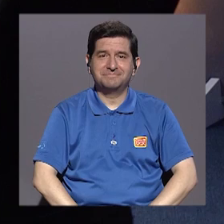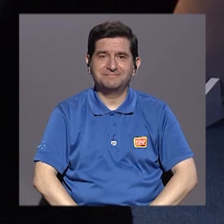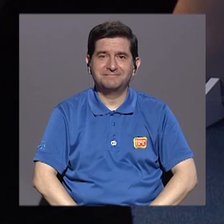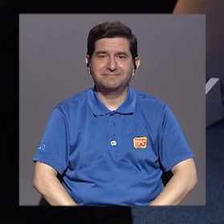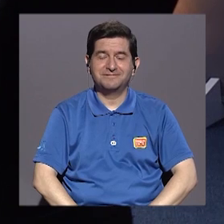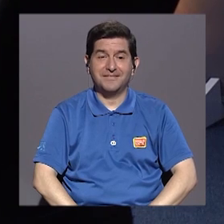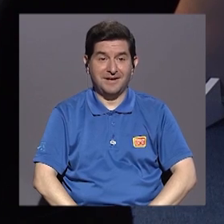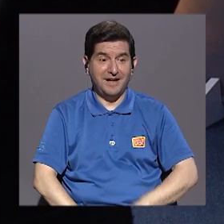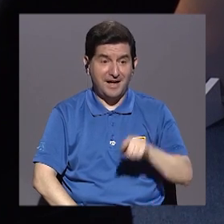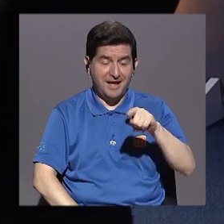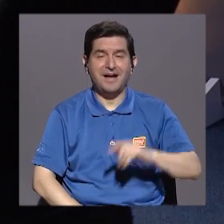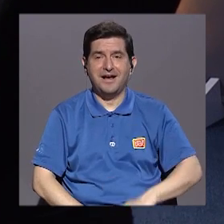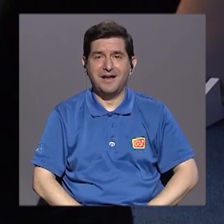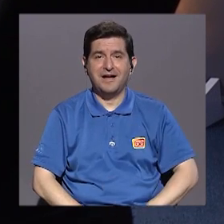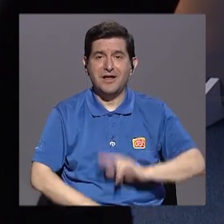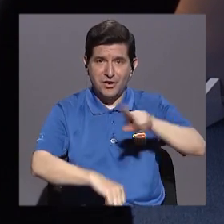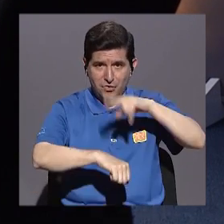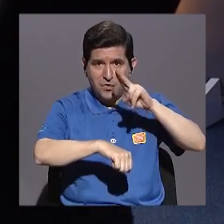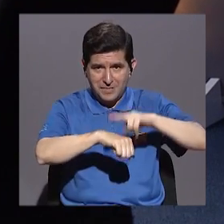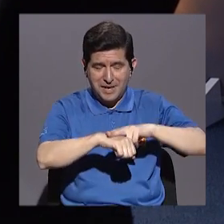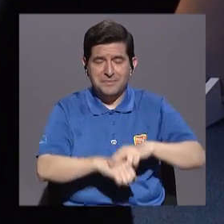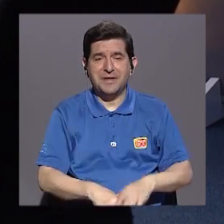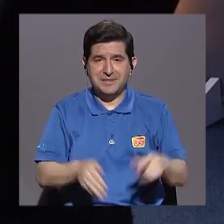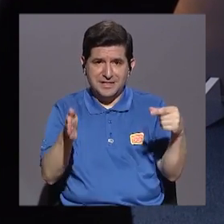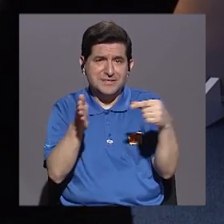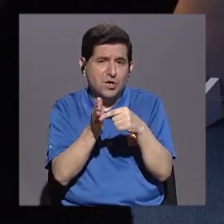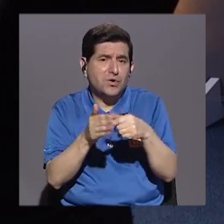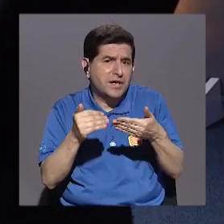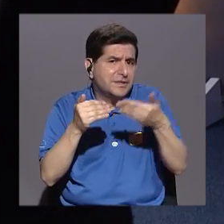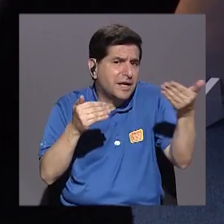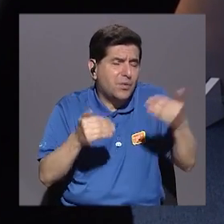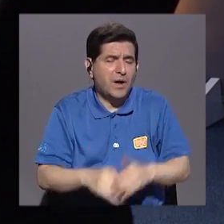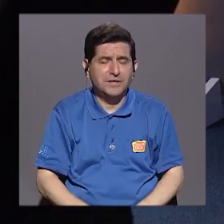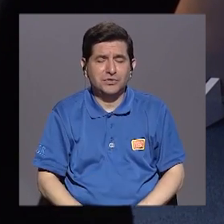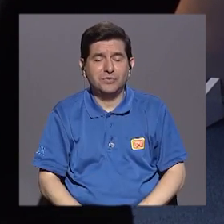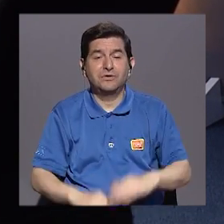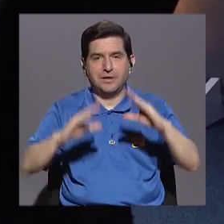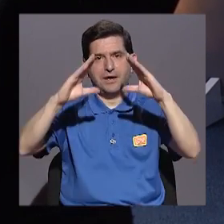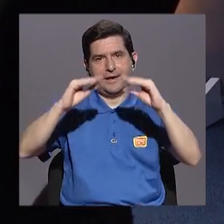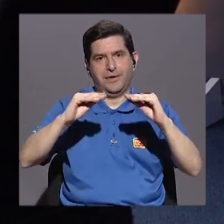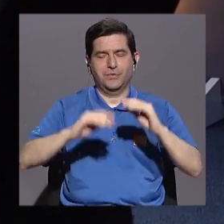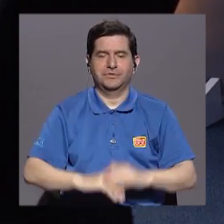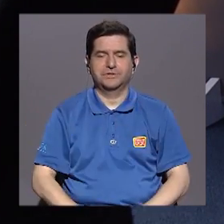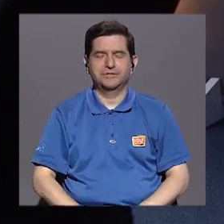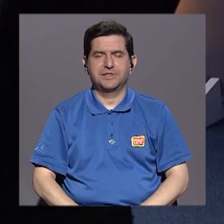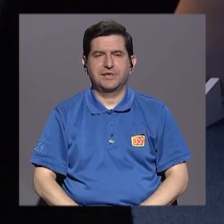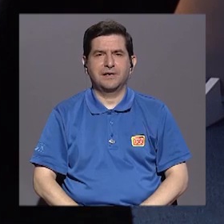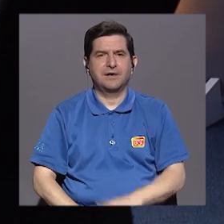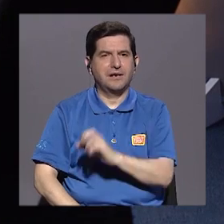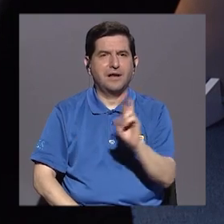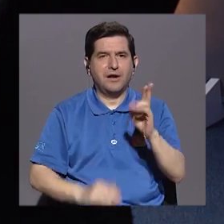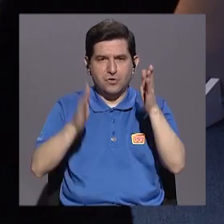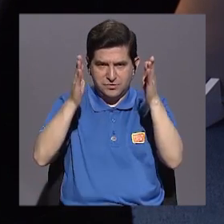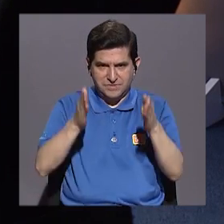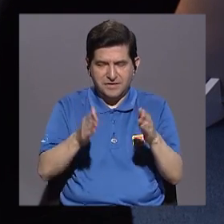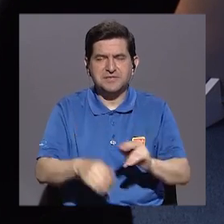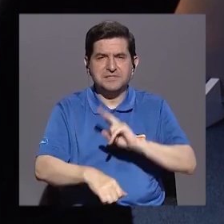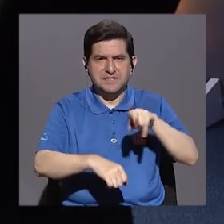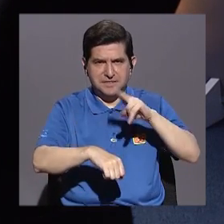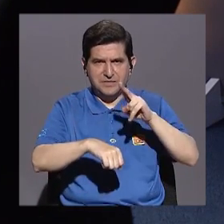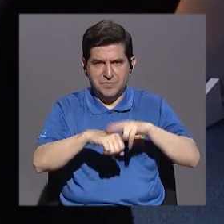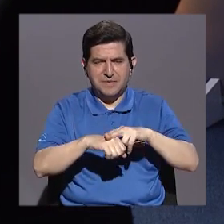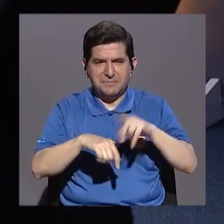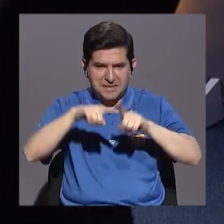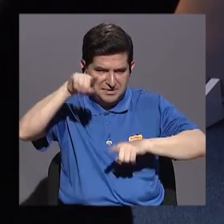un portátil se conecta usualmente en las noches los usuarios en costa rica recorren de acuerdo a las estadísticas nacionales